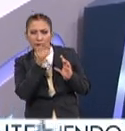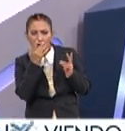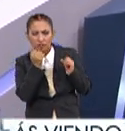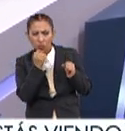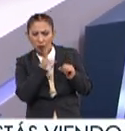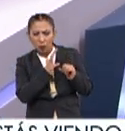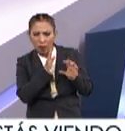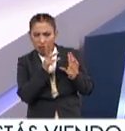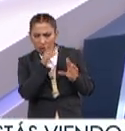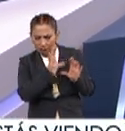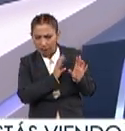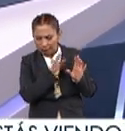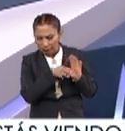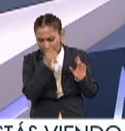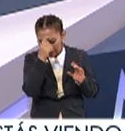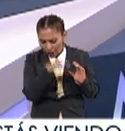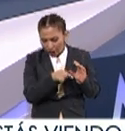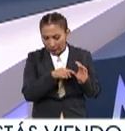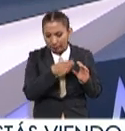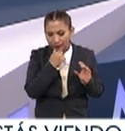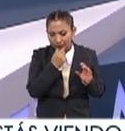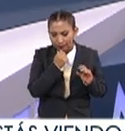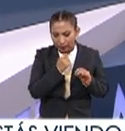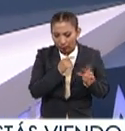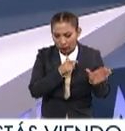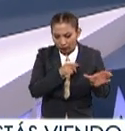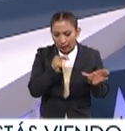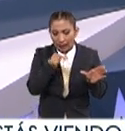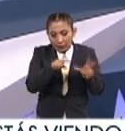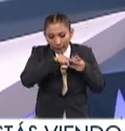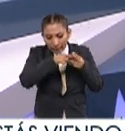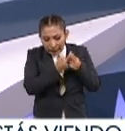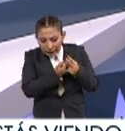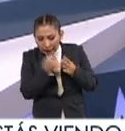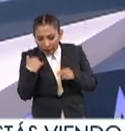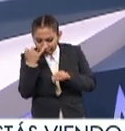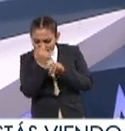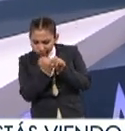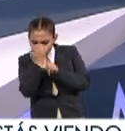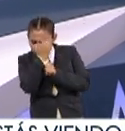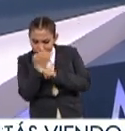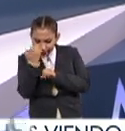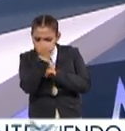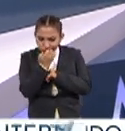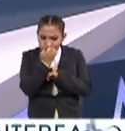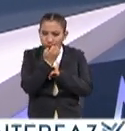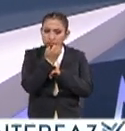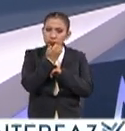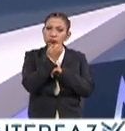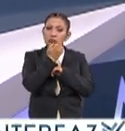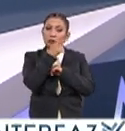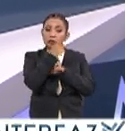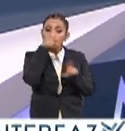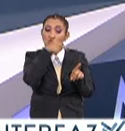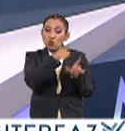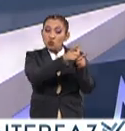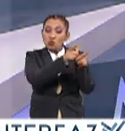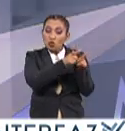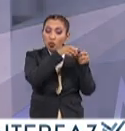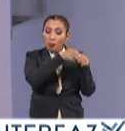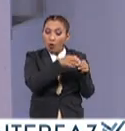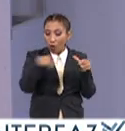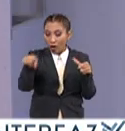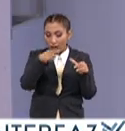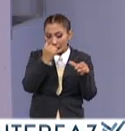seguro del cáncer, creo que es cáncer de próstata. Están empezando este estudio Es uno de los grupos que